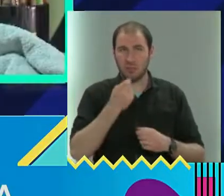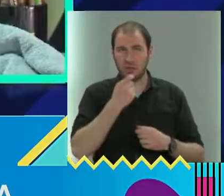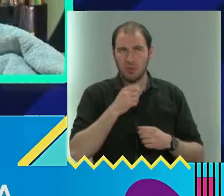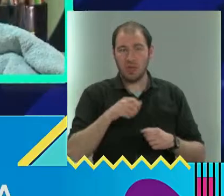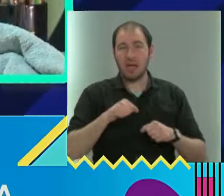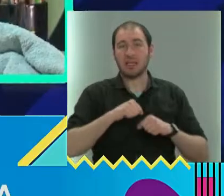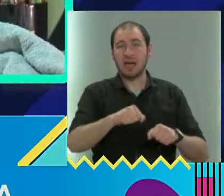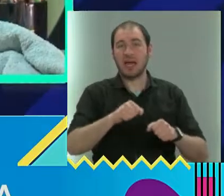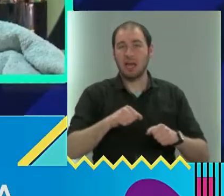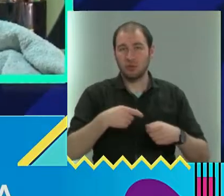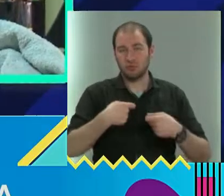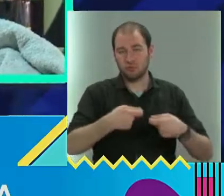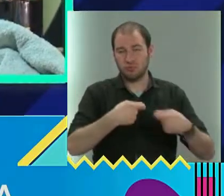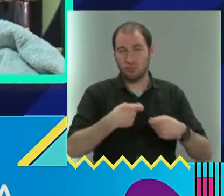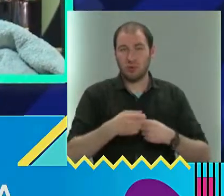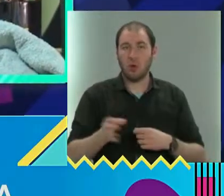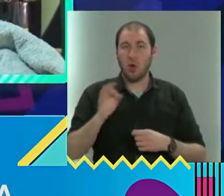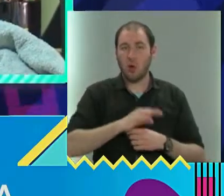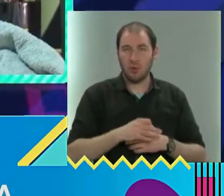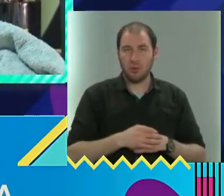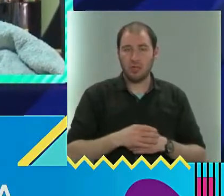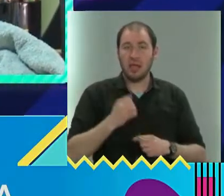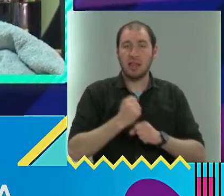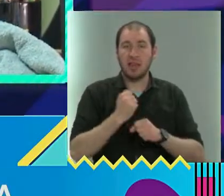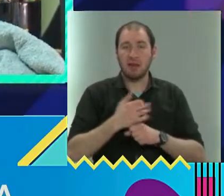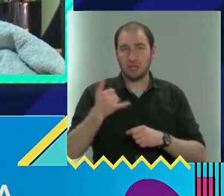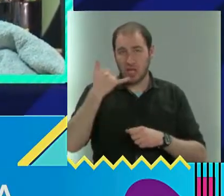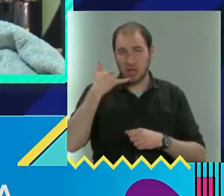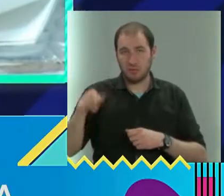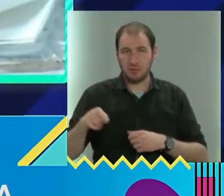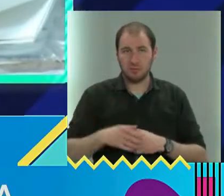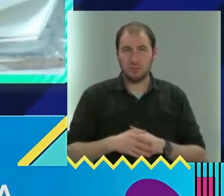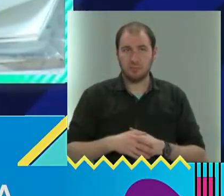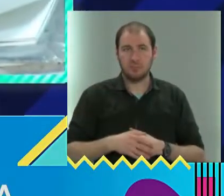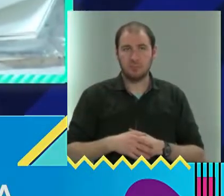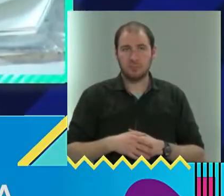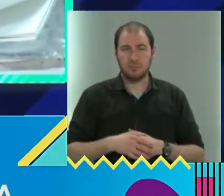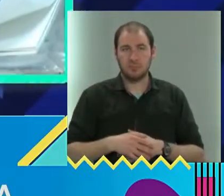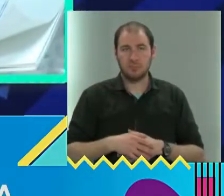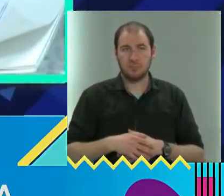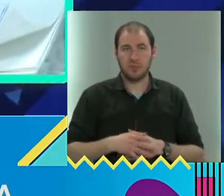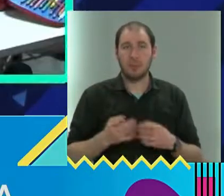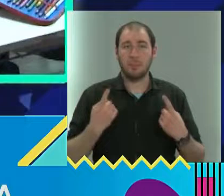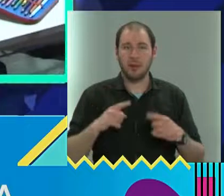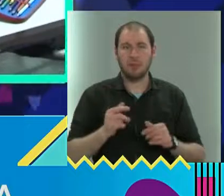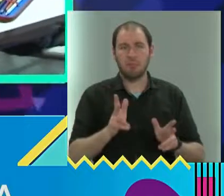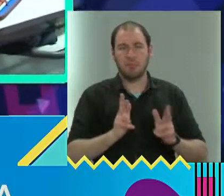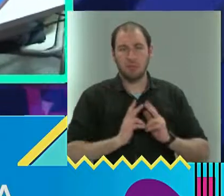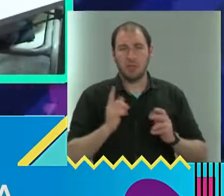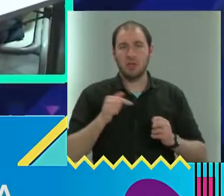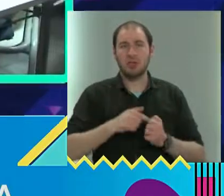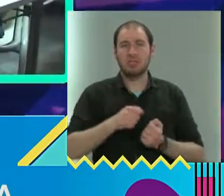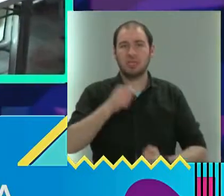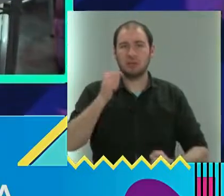cajero en el supermercado o trabajando en la telefónica. Por eso digo que no, pero que me dice, mira, yo me